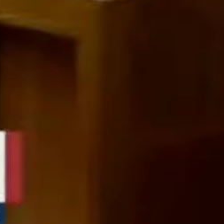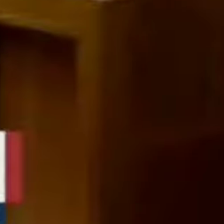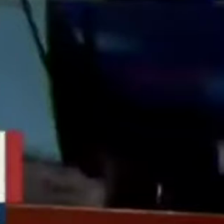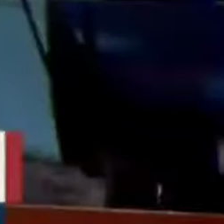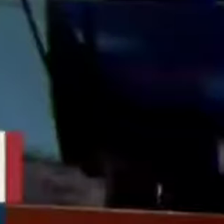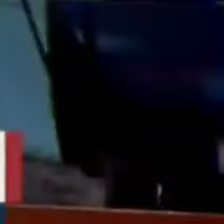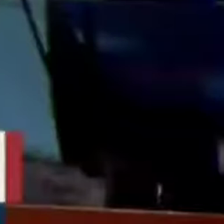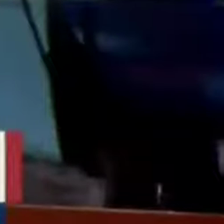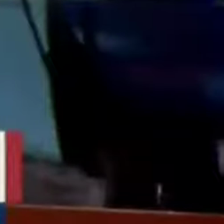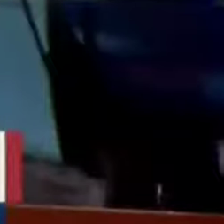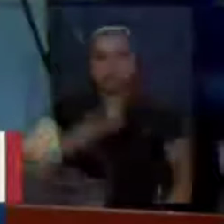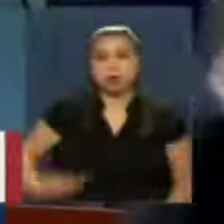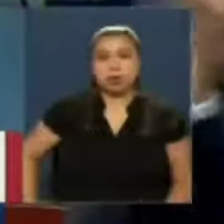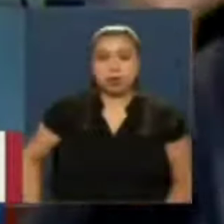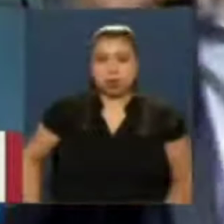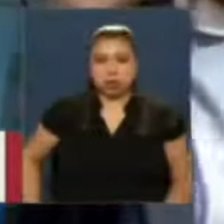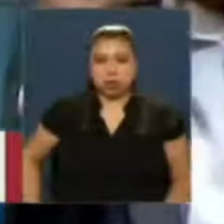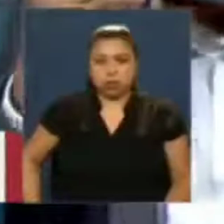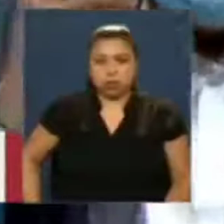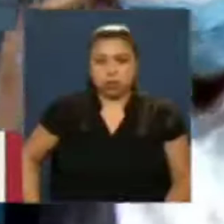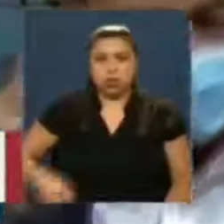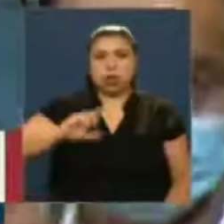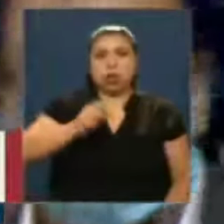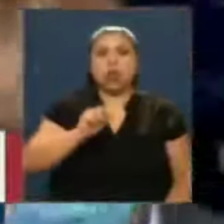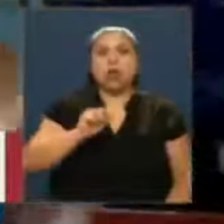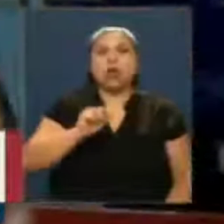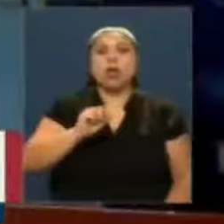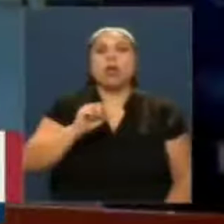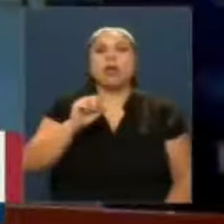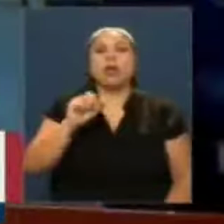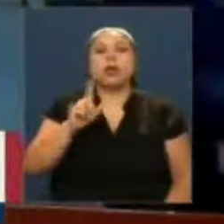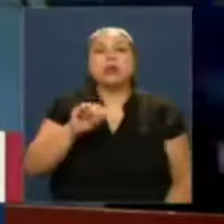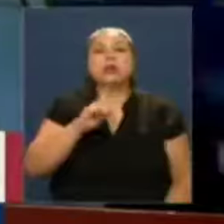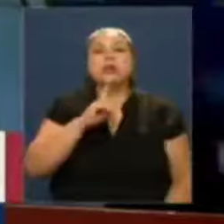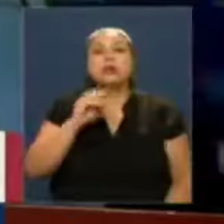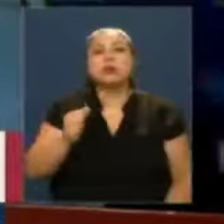Gracias, presidente Undurraga Gacitúa. En honor a su madre,